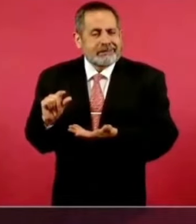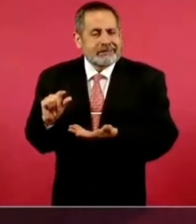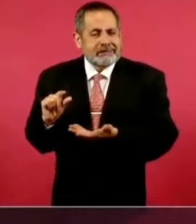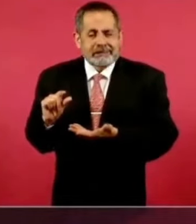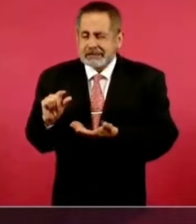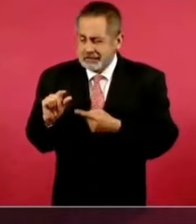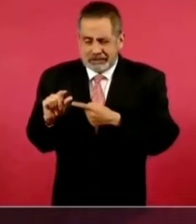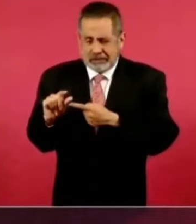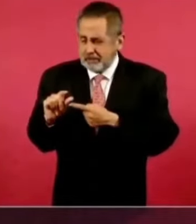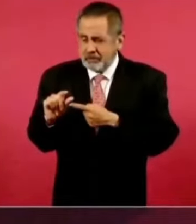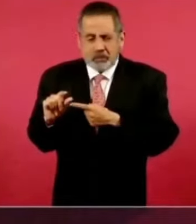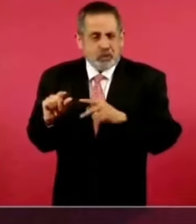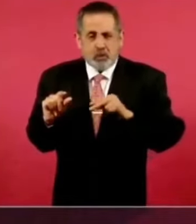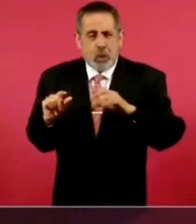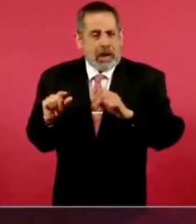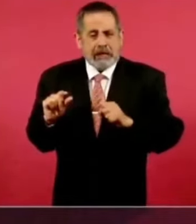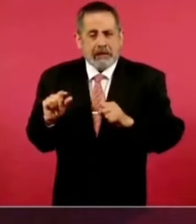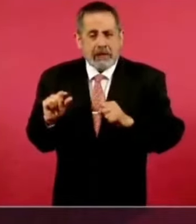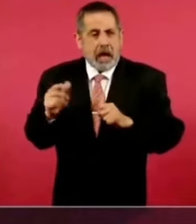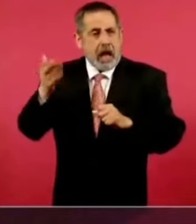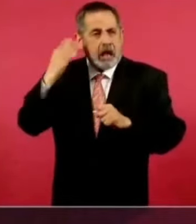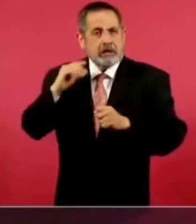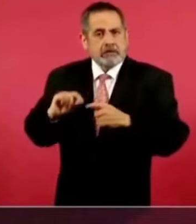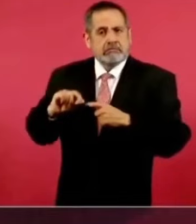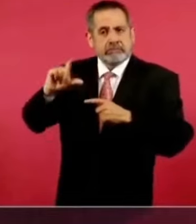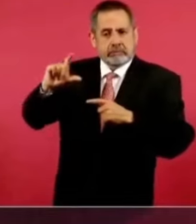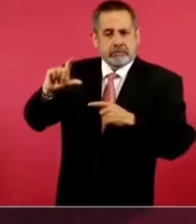no es ni siquiera la mitad